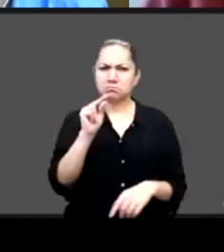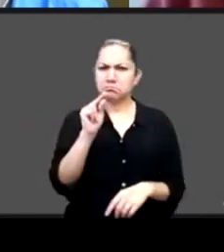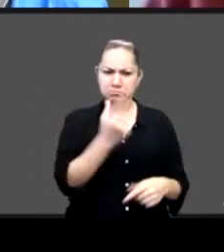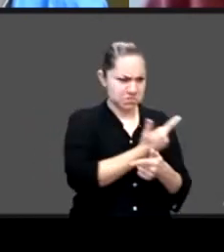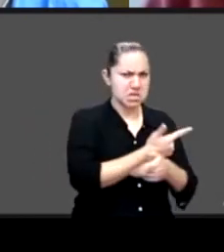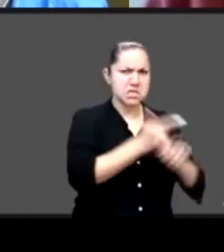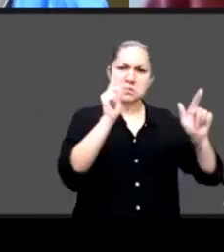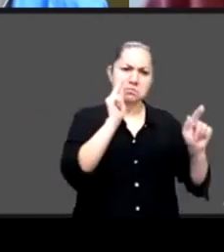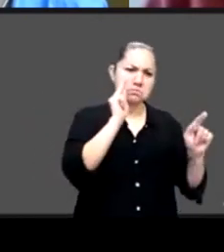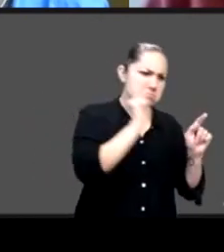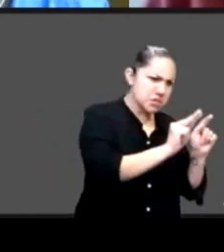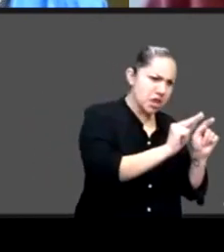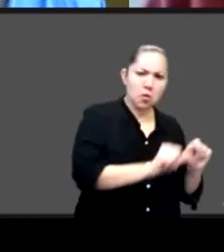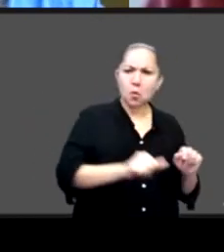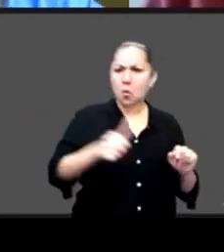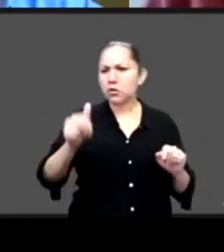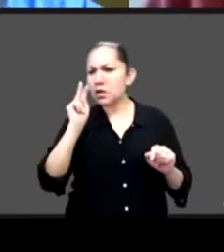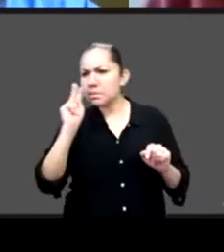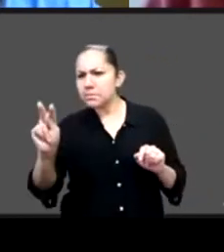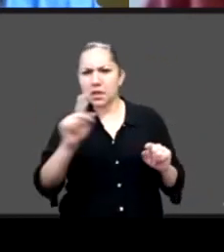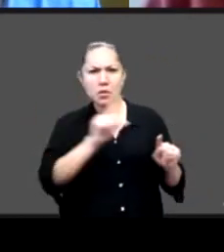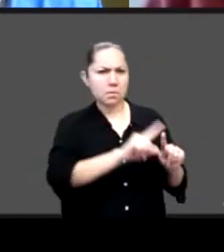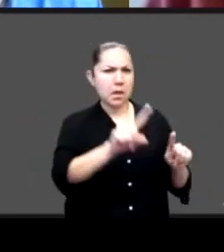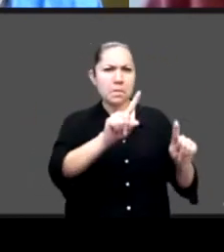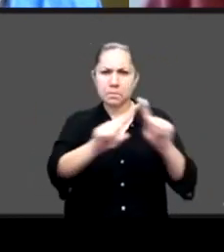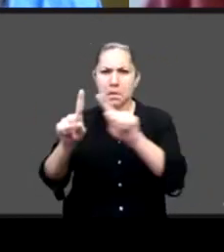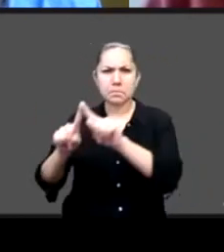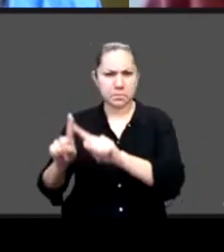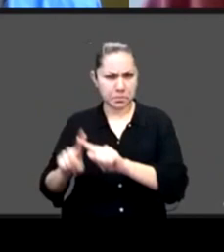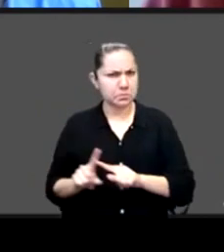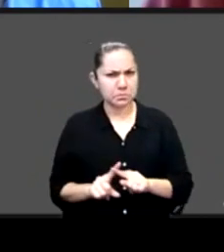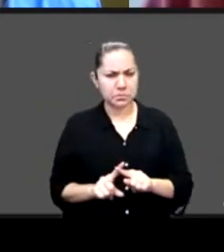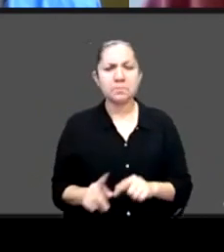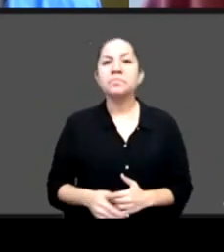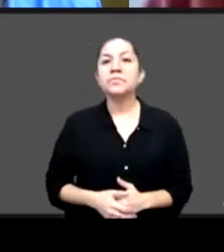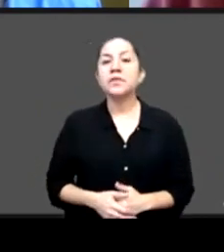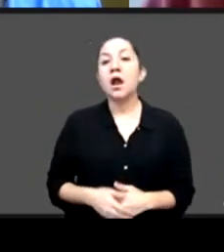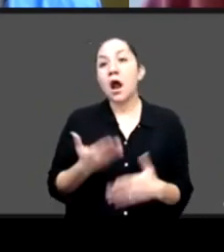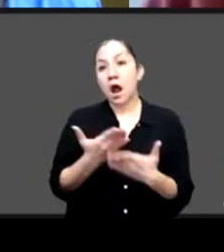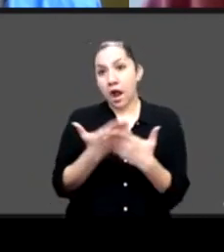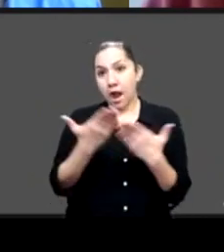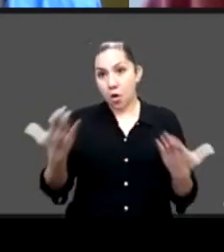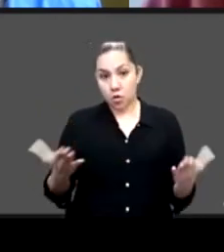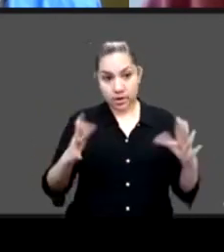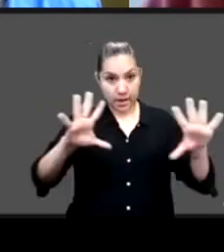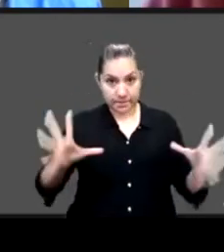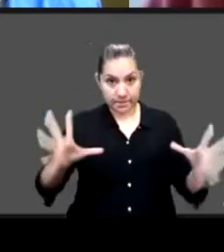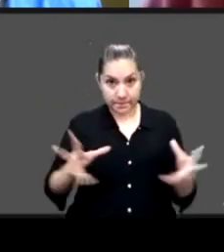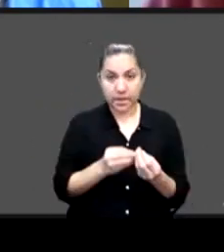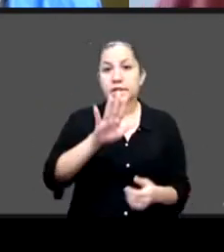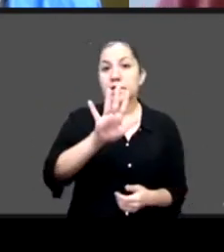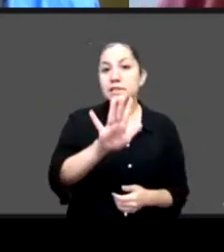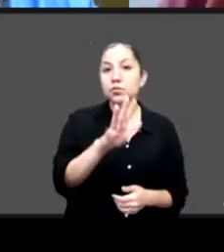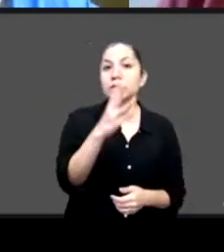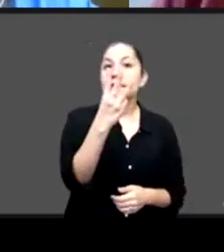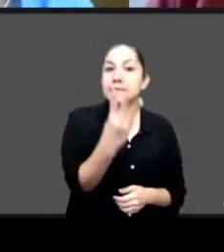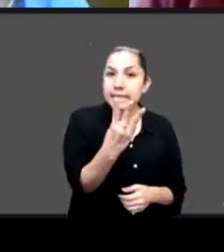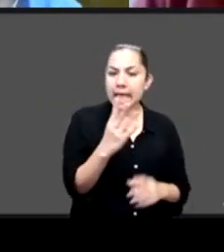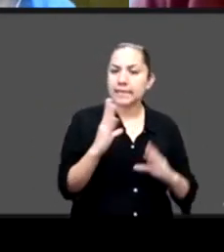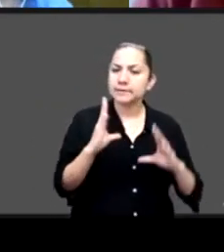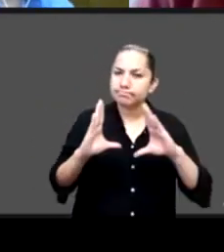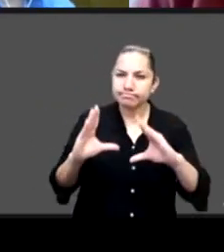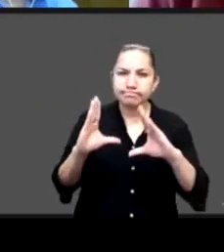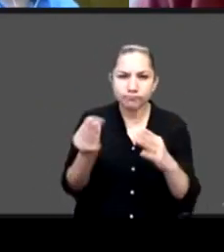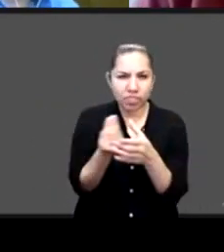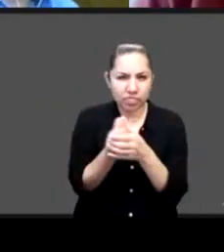independientemente. Involucran hasta el momento van 53 talleres o laboratorios creativos con